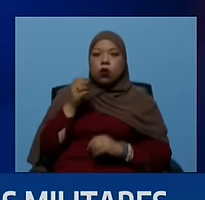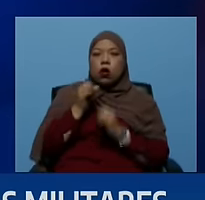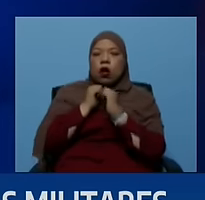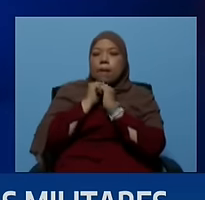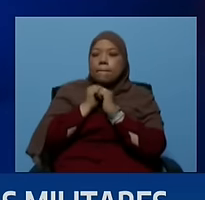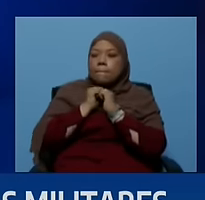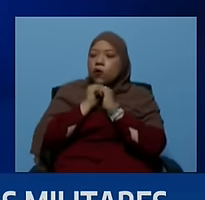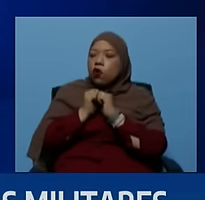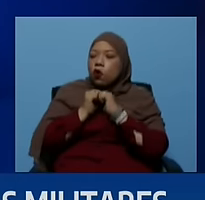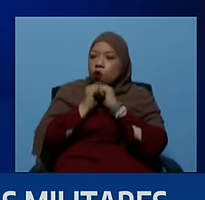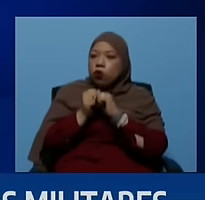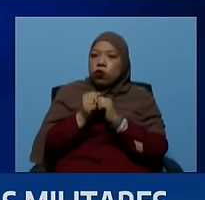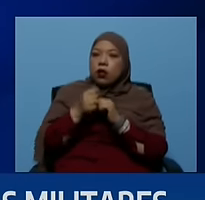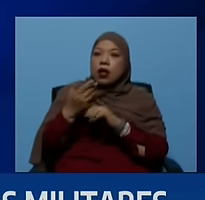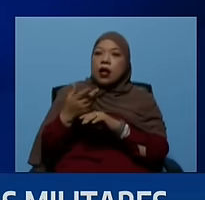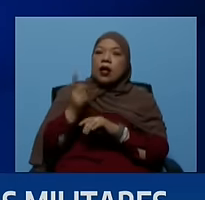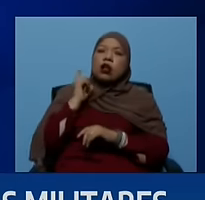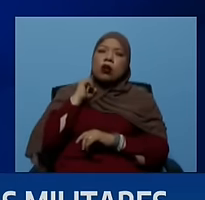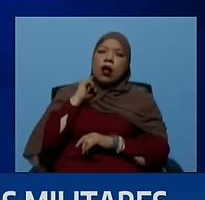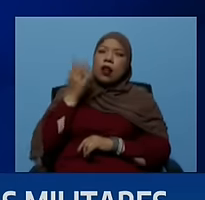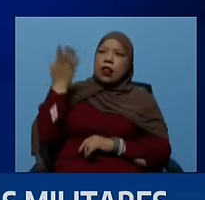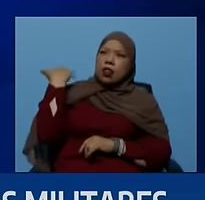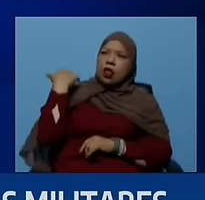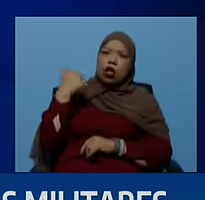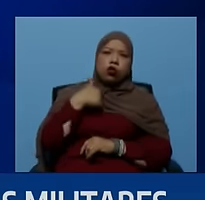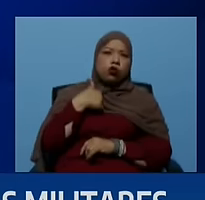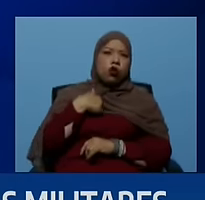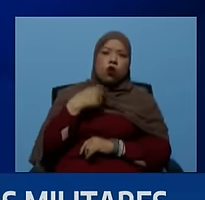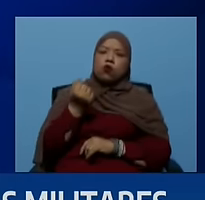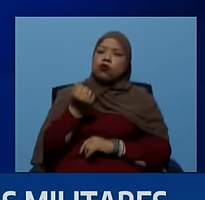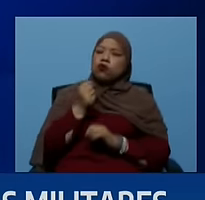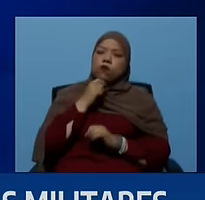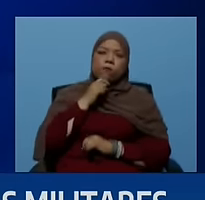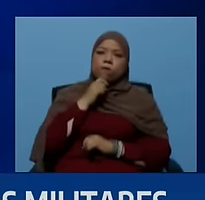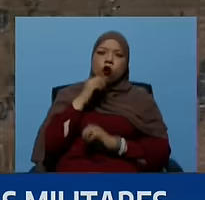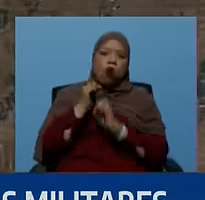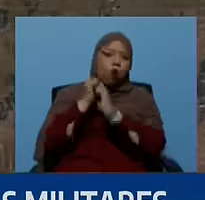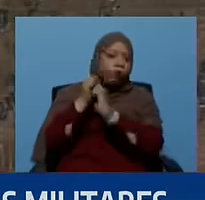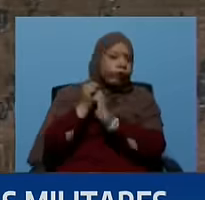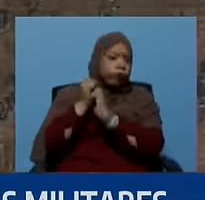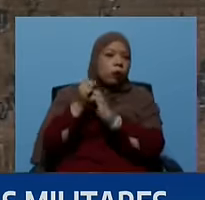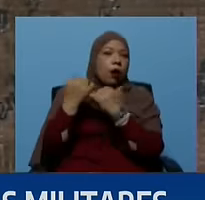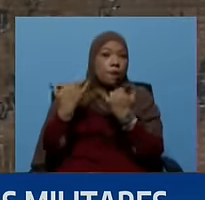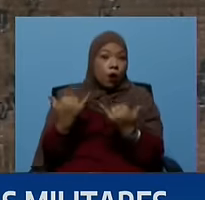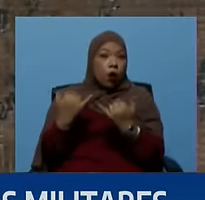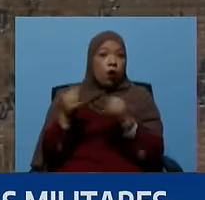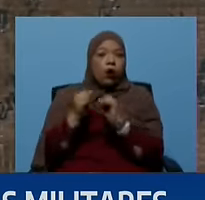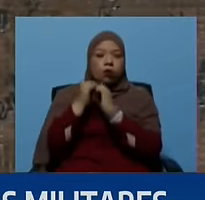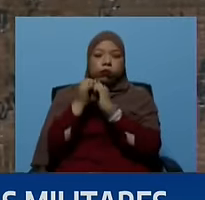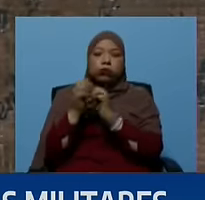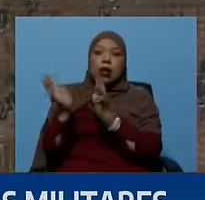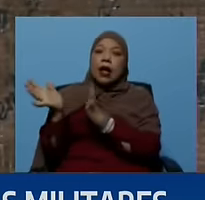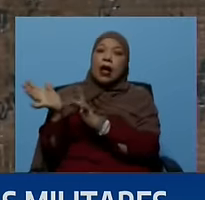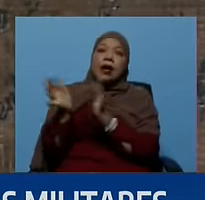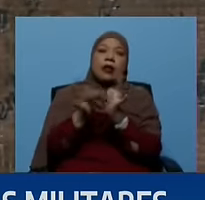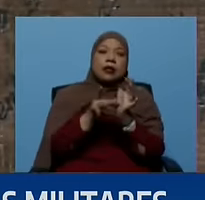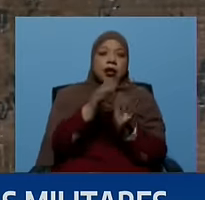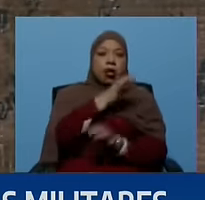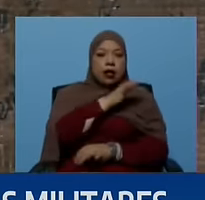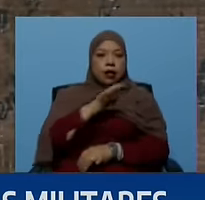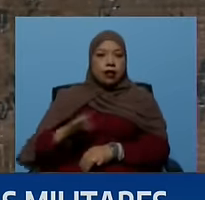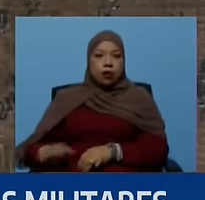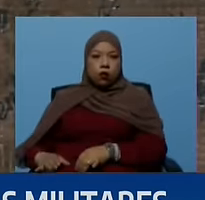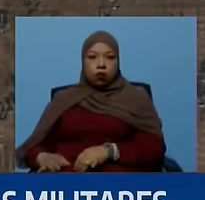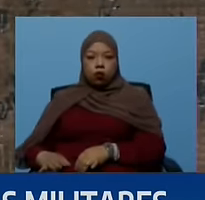creyente que soy un hombre de Dios porque lo soy soy un cristiano de Cristo soy un